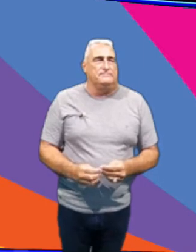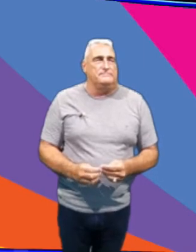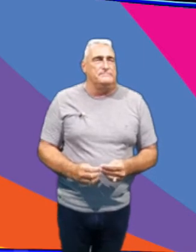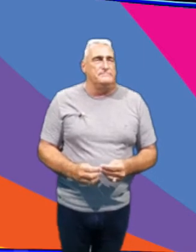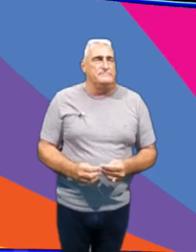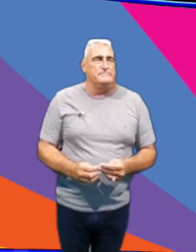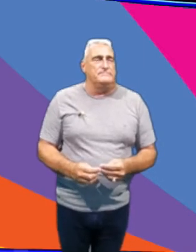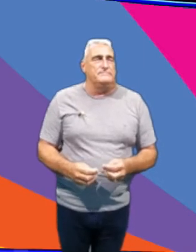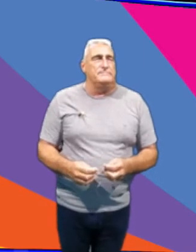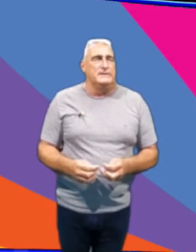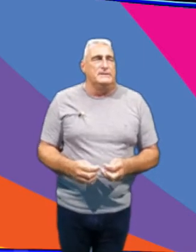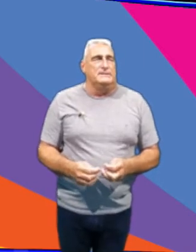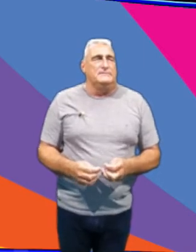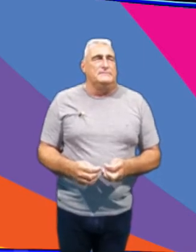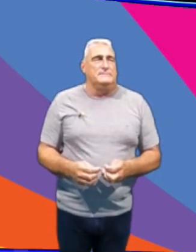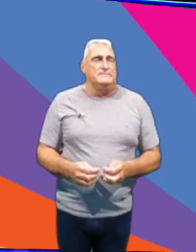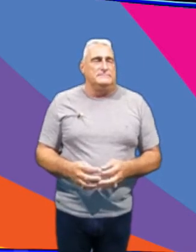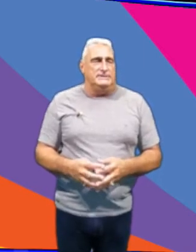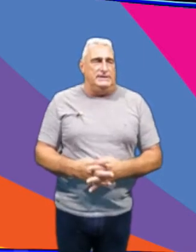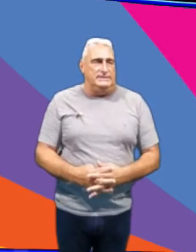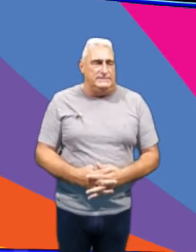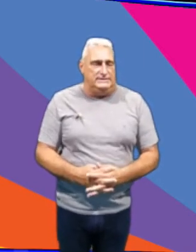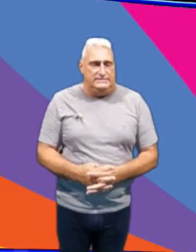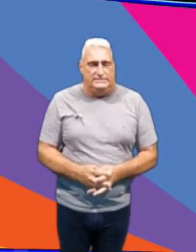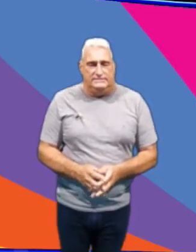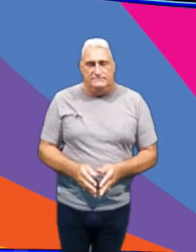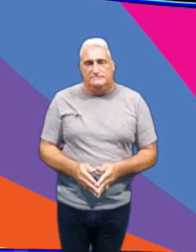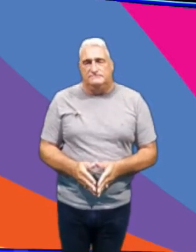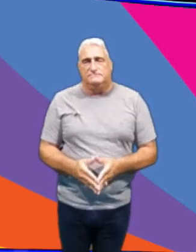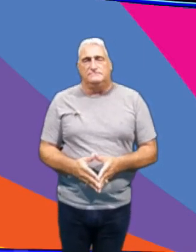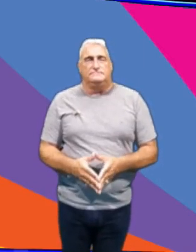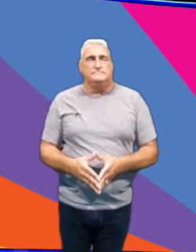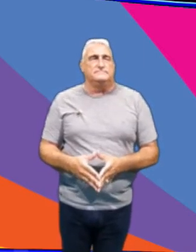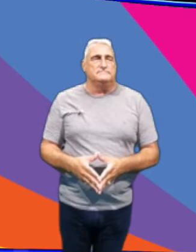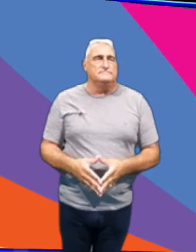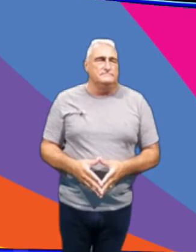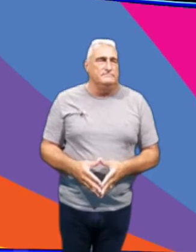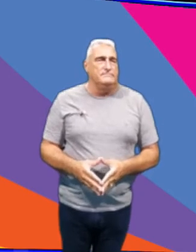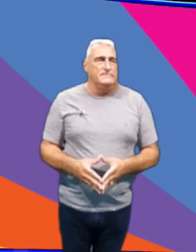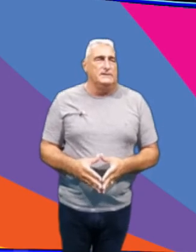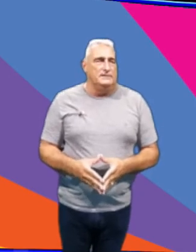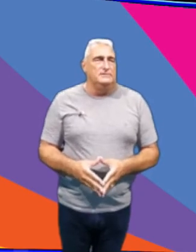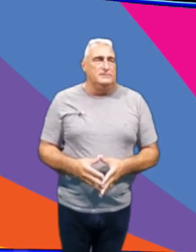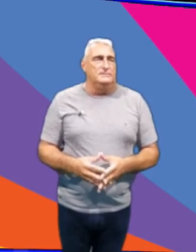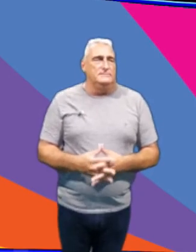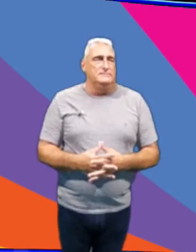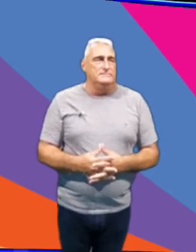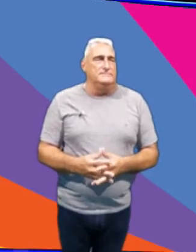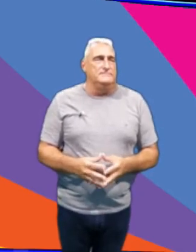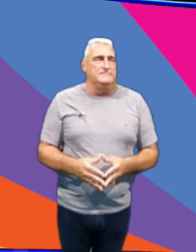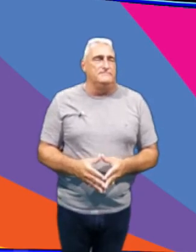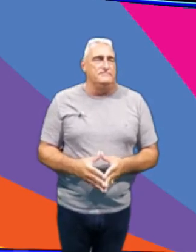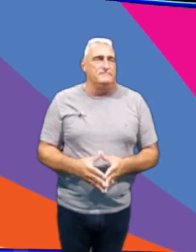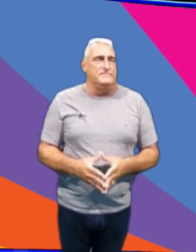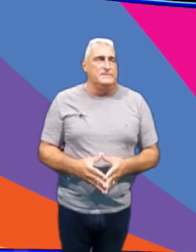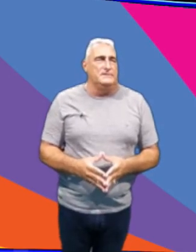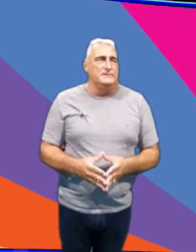tirar la oreja, te puedo escupir la cara, que ya cuando este voto y se